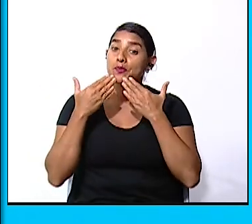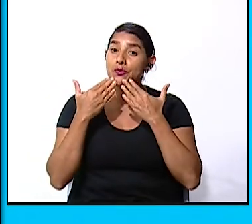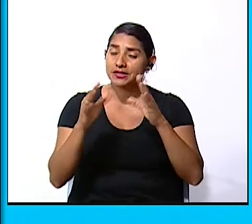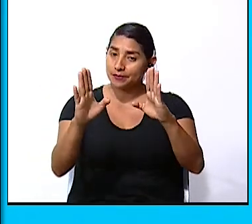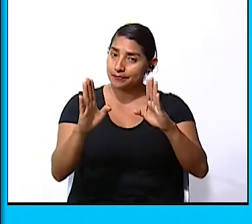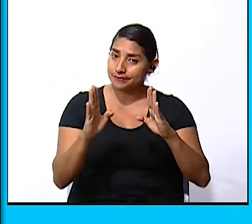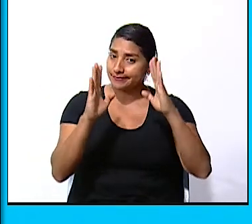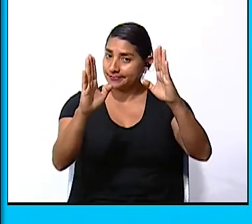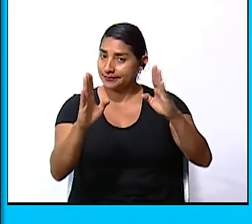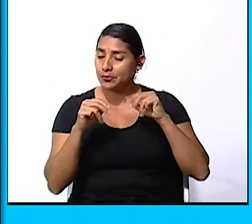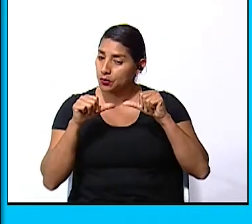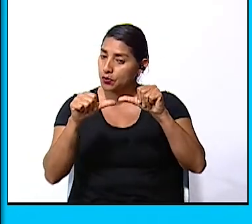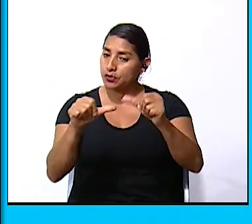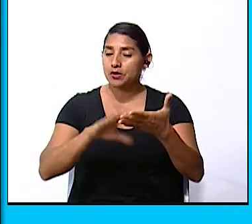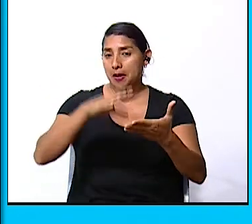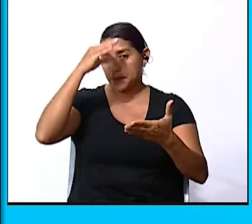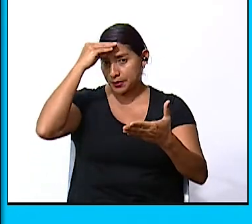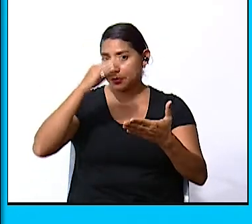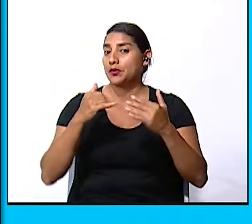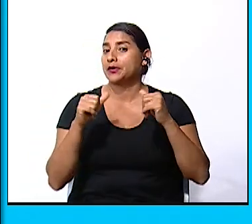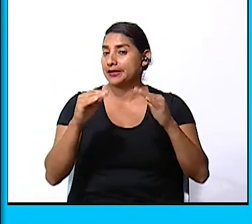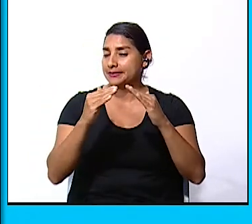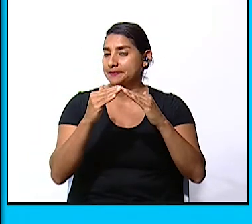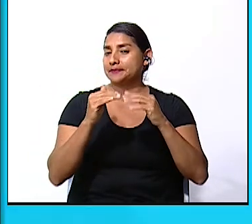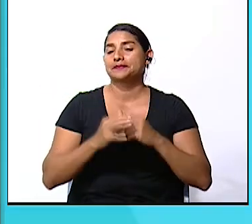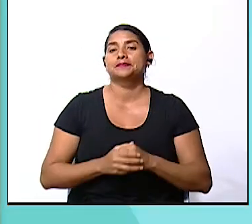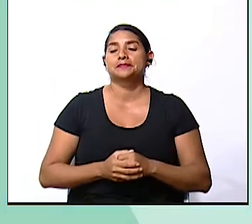por su atención y sigan disfrutando de Aprendo en Casa.